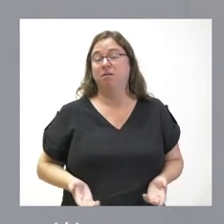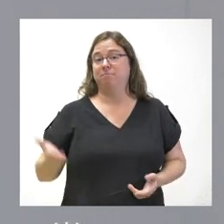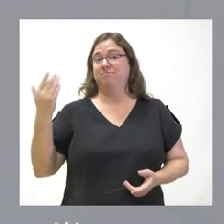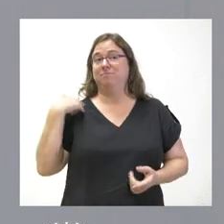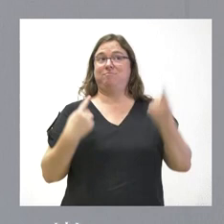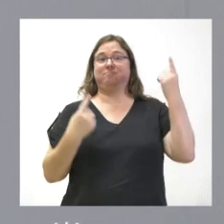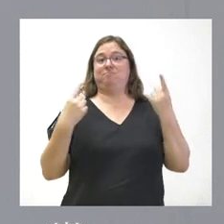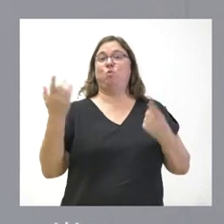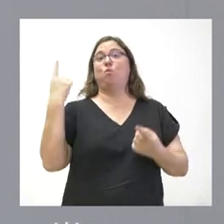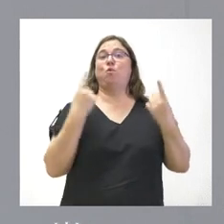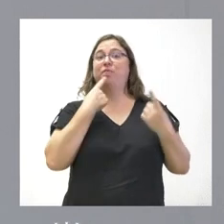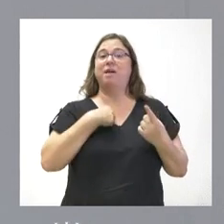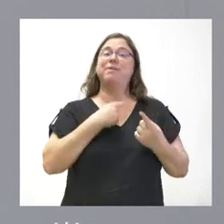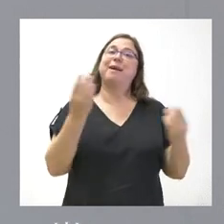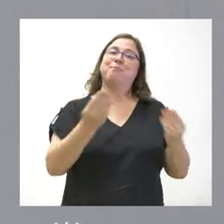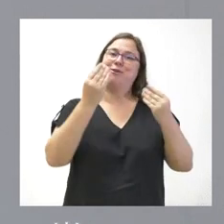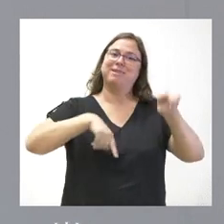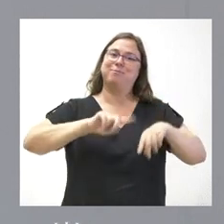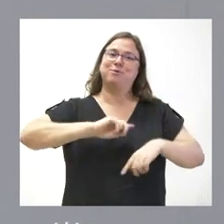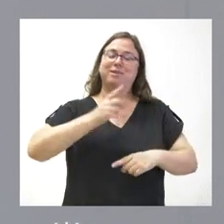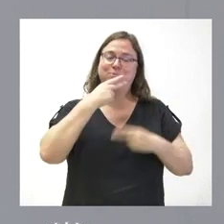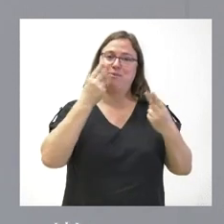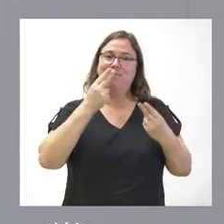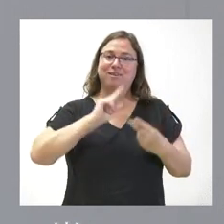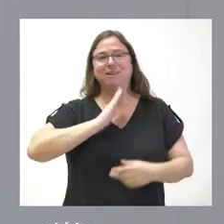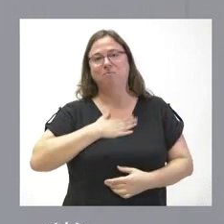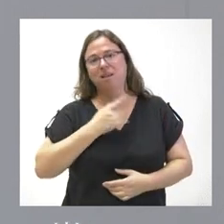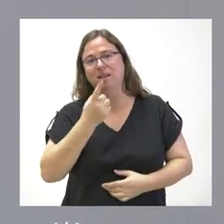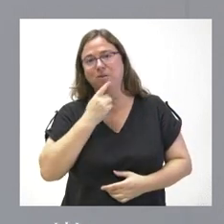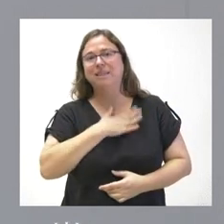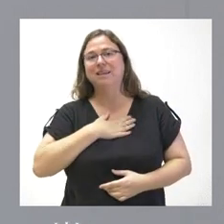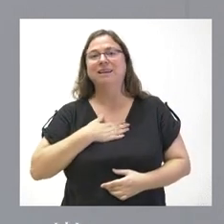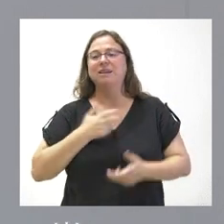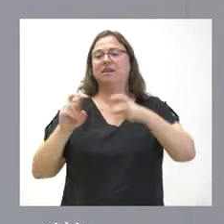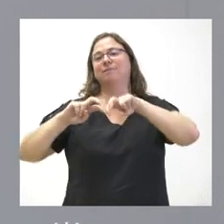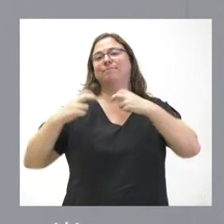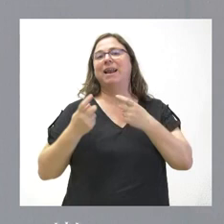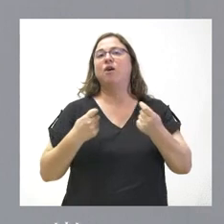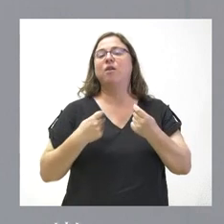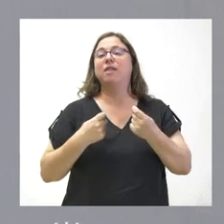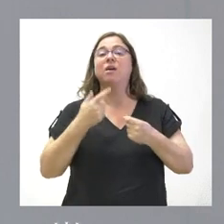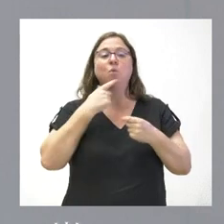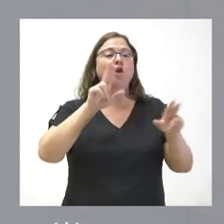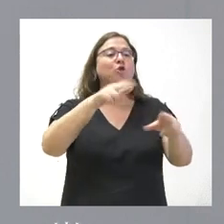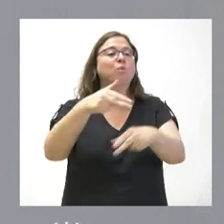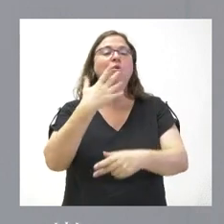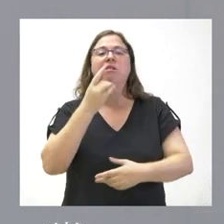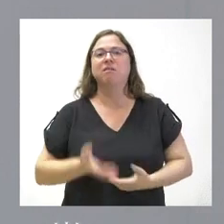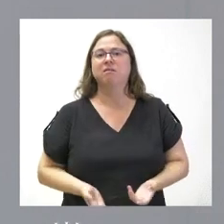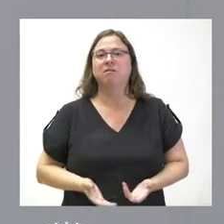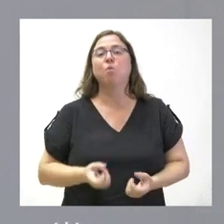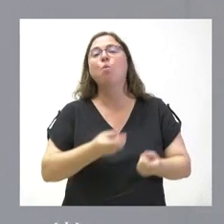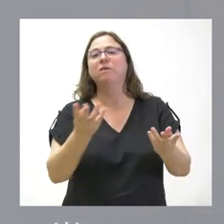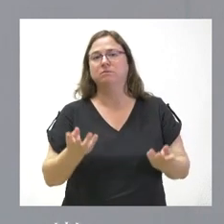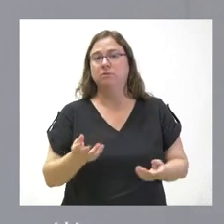habla de que hay que mejorar el transporte público y otro día lo que nos habla es que quiere sentarse a negociar qué tramos de transporte público Hay que cerrar no creemos